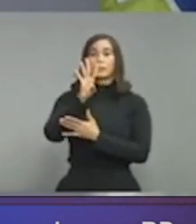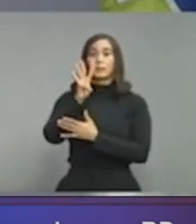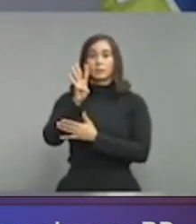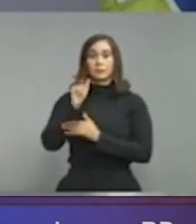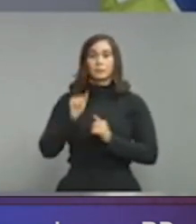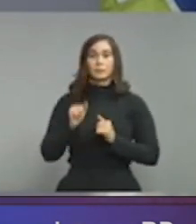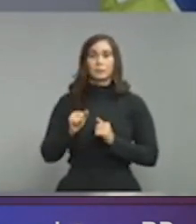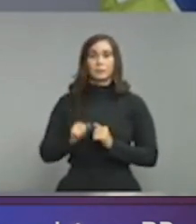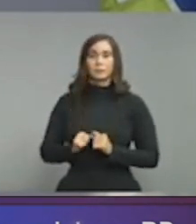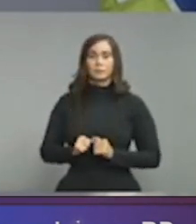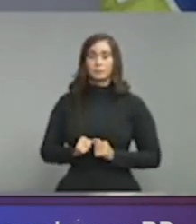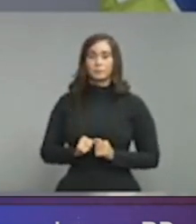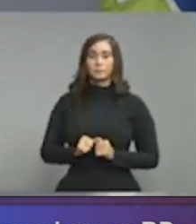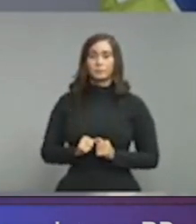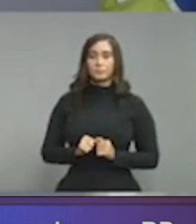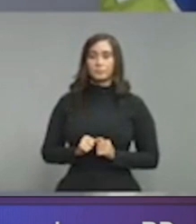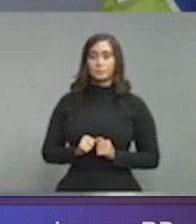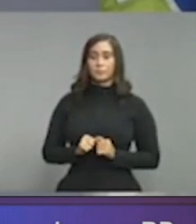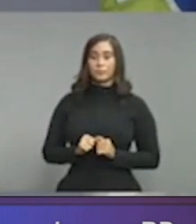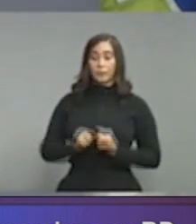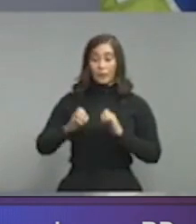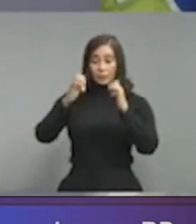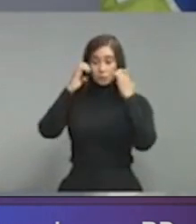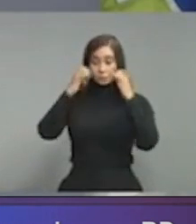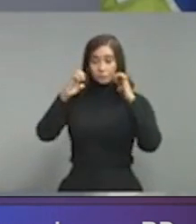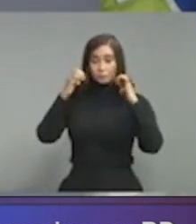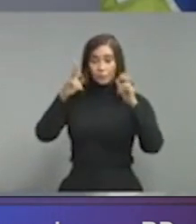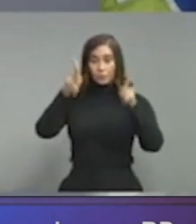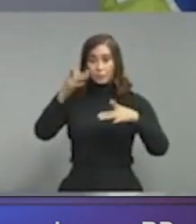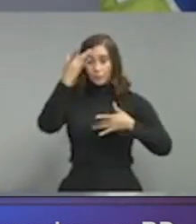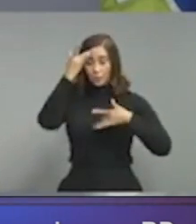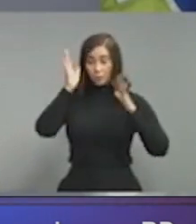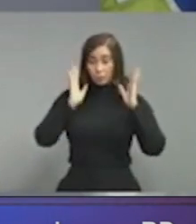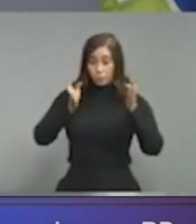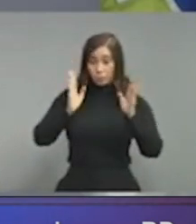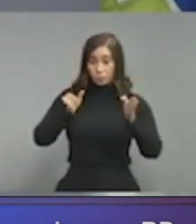10.974. Las emergencias atendidas,